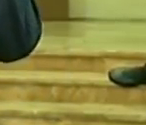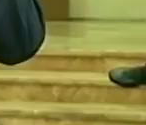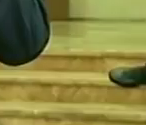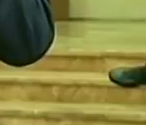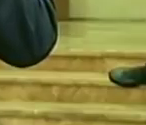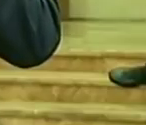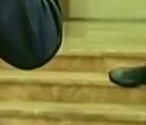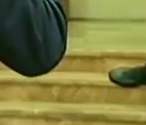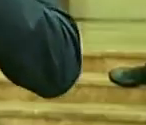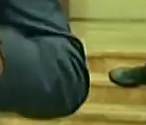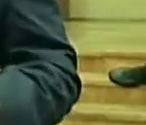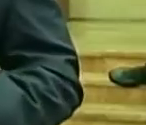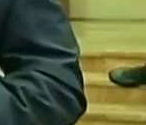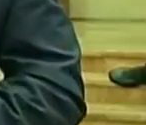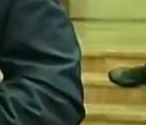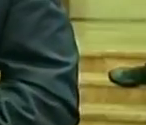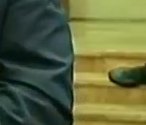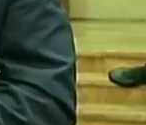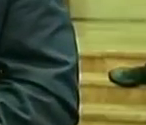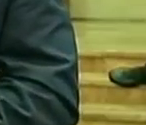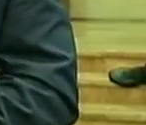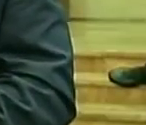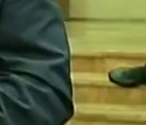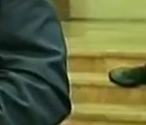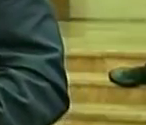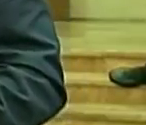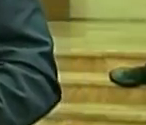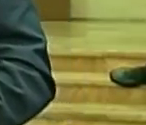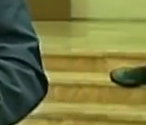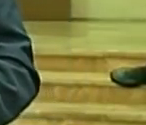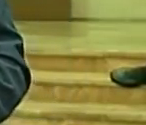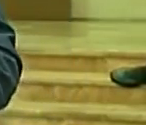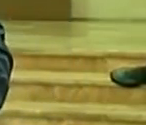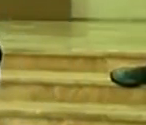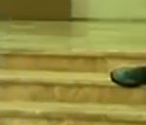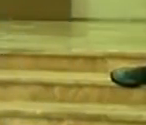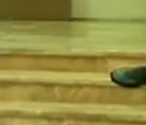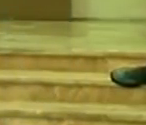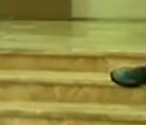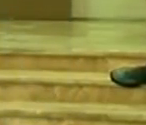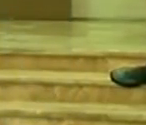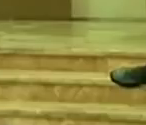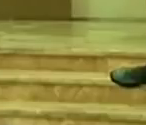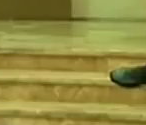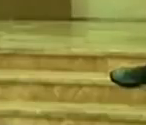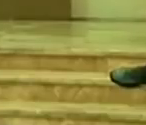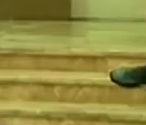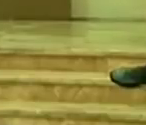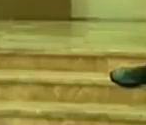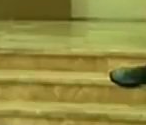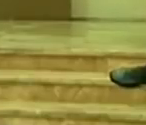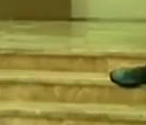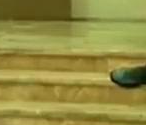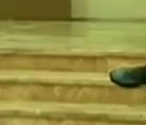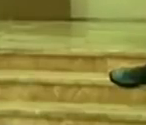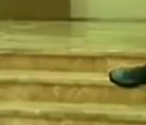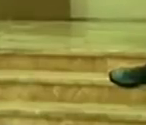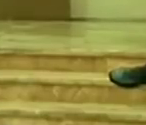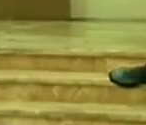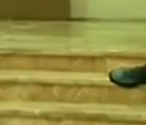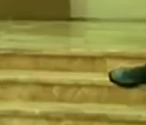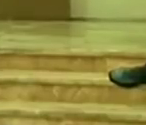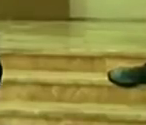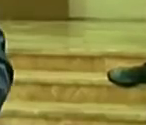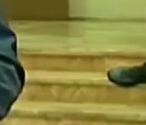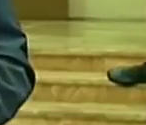Maduro. Un sector que ha sido pechado de manera vulgar internacionalmente